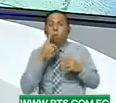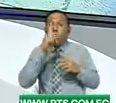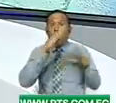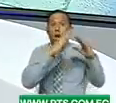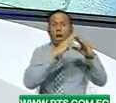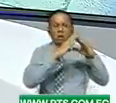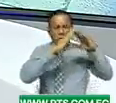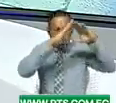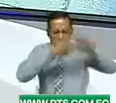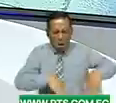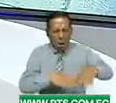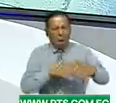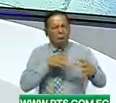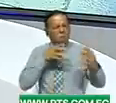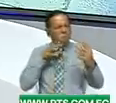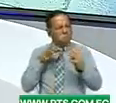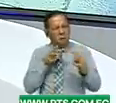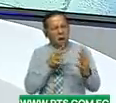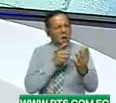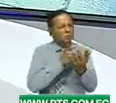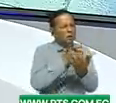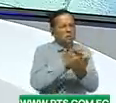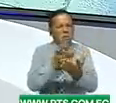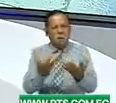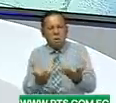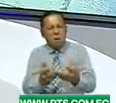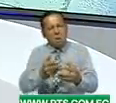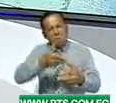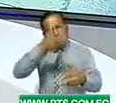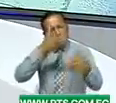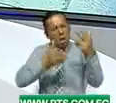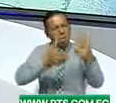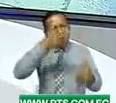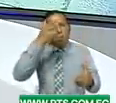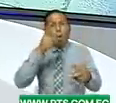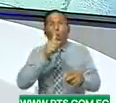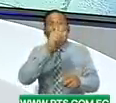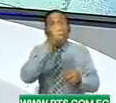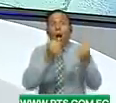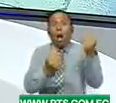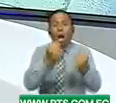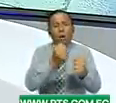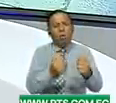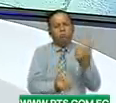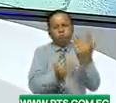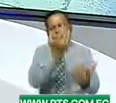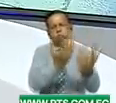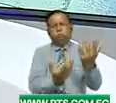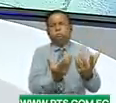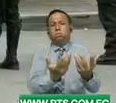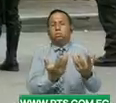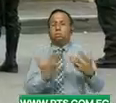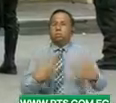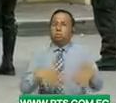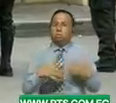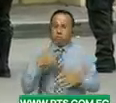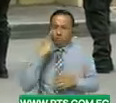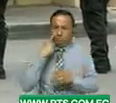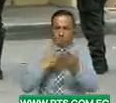vivienda, persecución, disparos y quema de un vehículo utilizado por los sicarios.